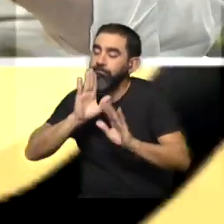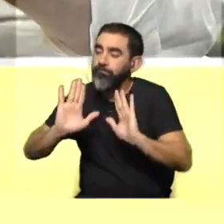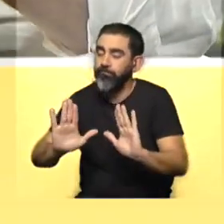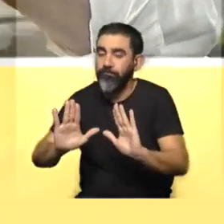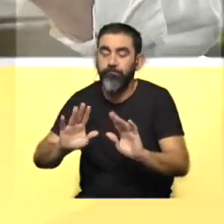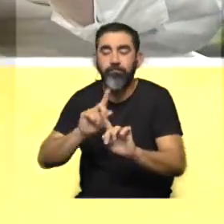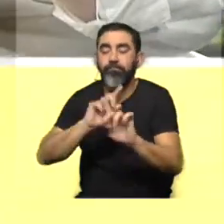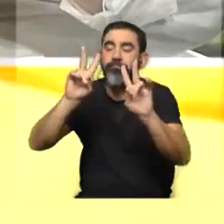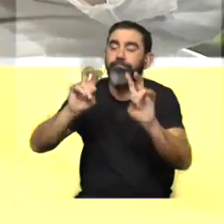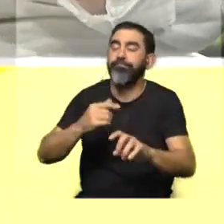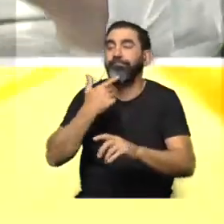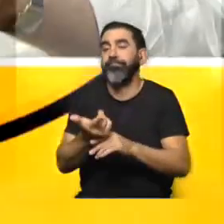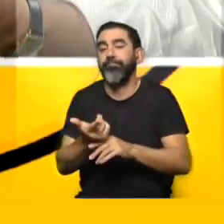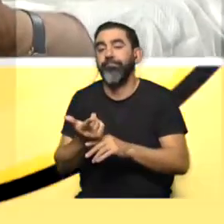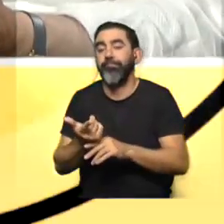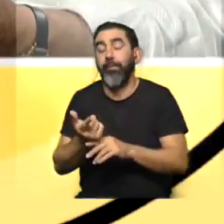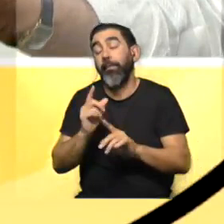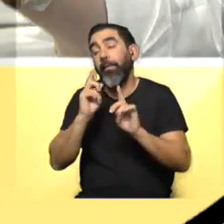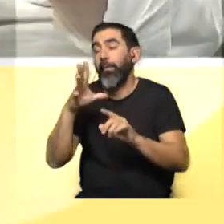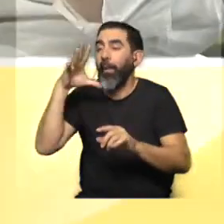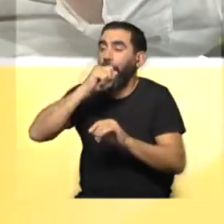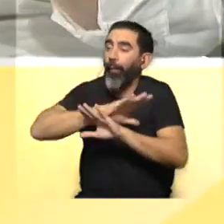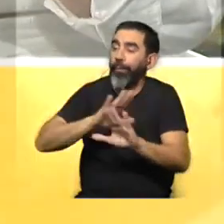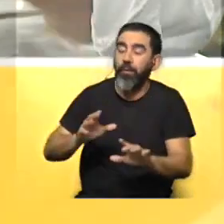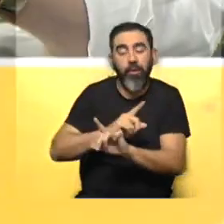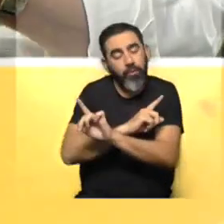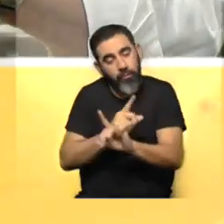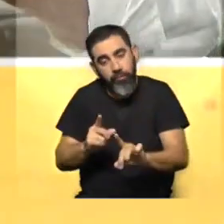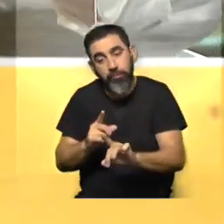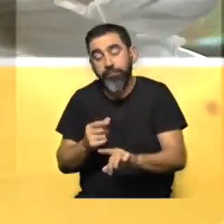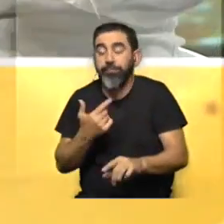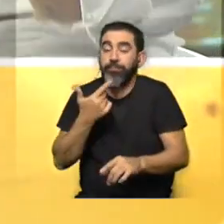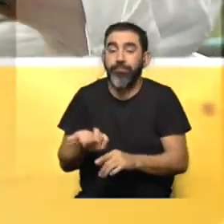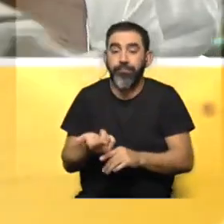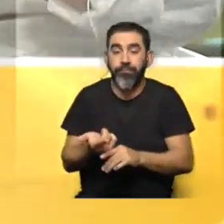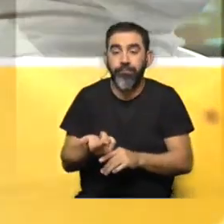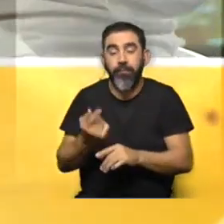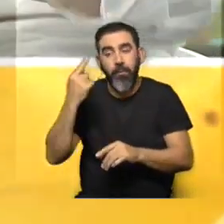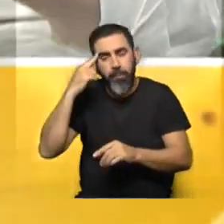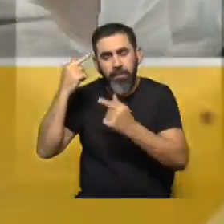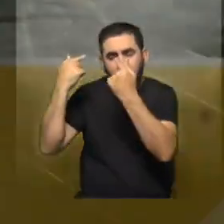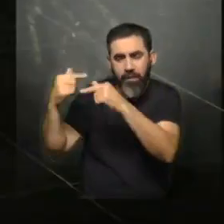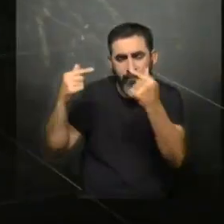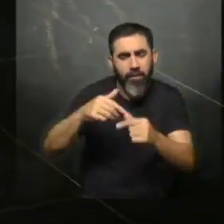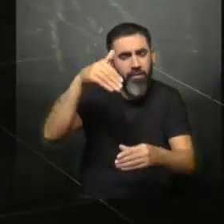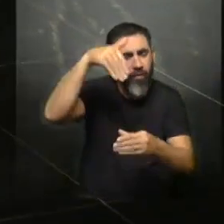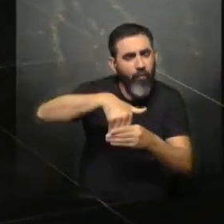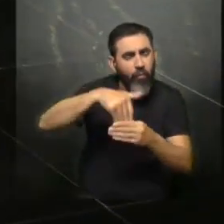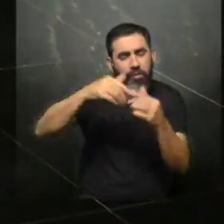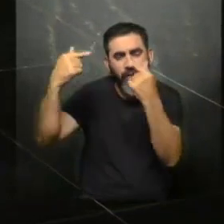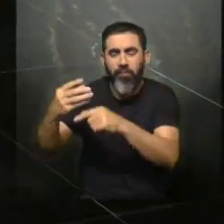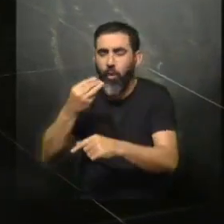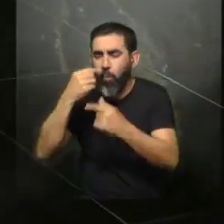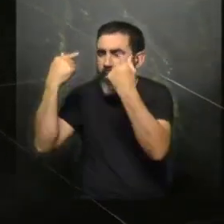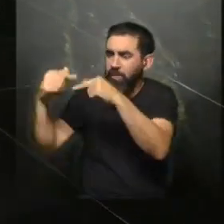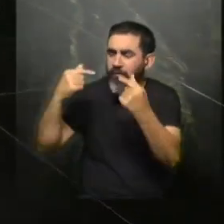en el sentido de que no tengo más remedio que aguantarte, sino que vos que pensás diferente, que votás otra cosa, que comés otra comida,